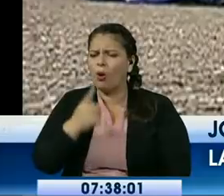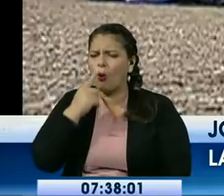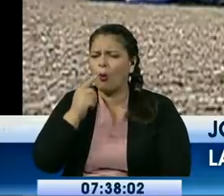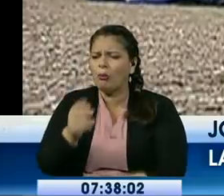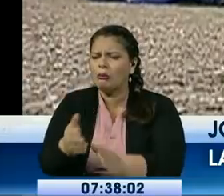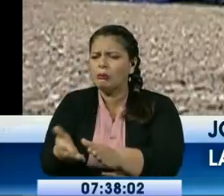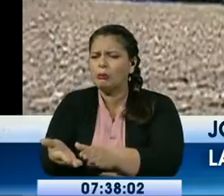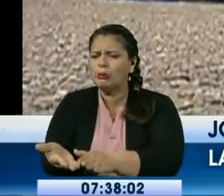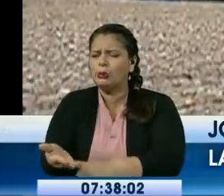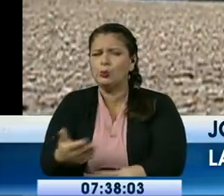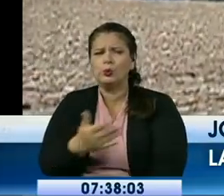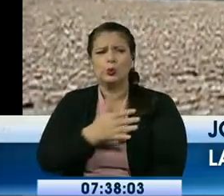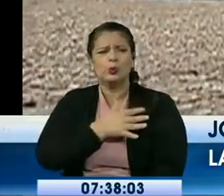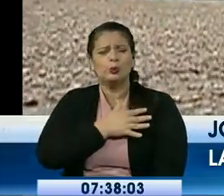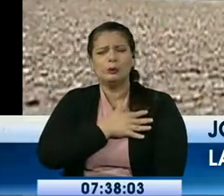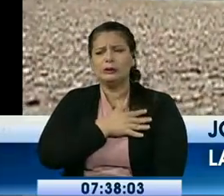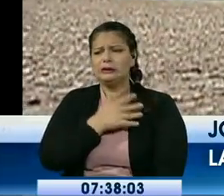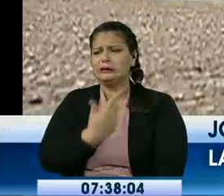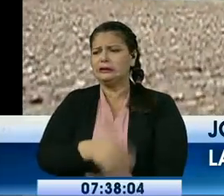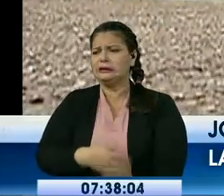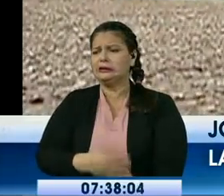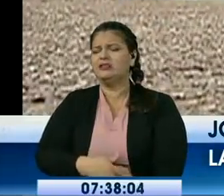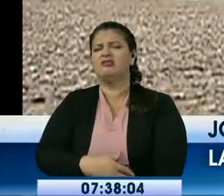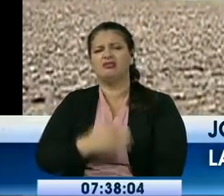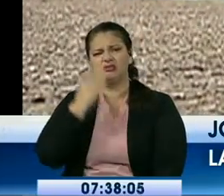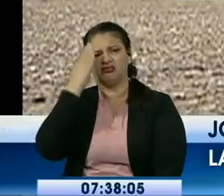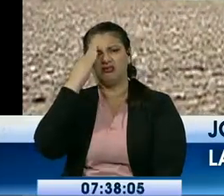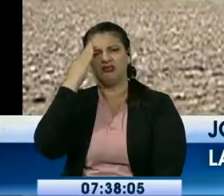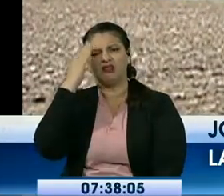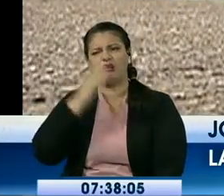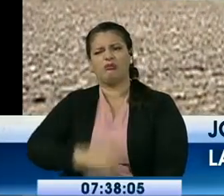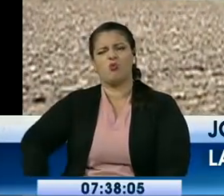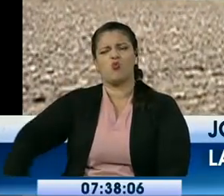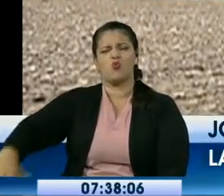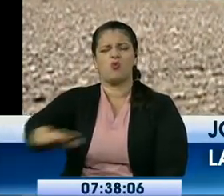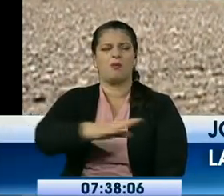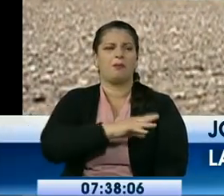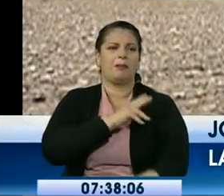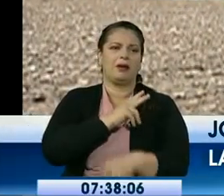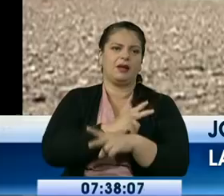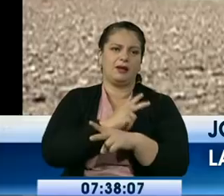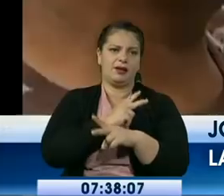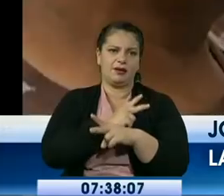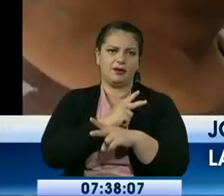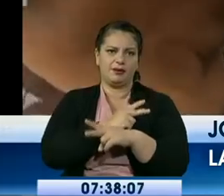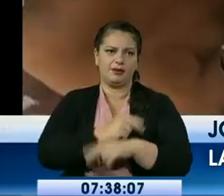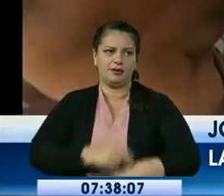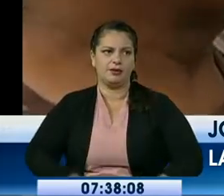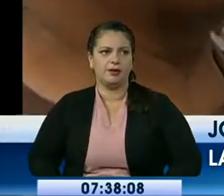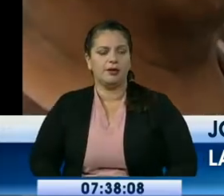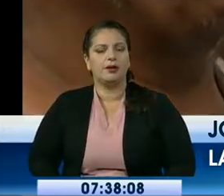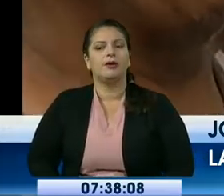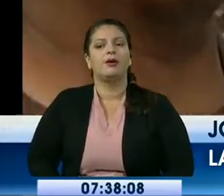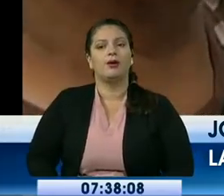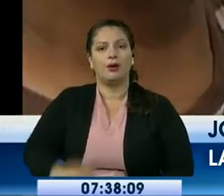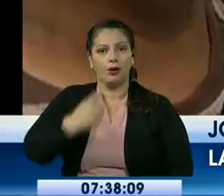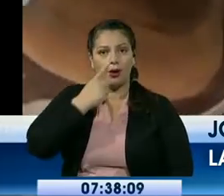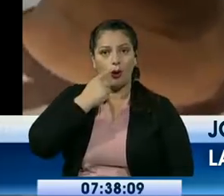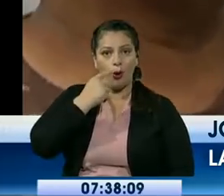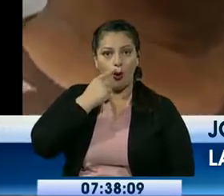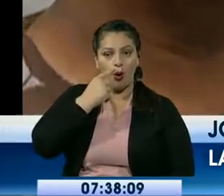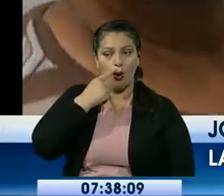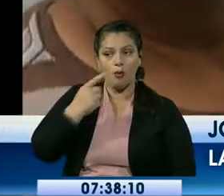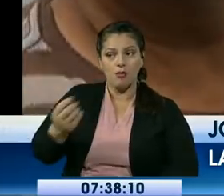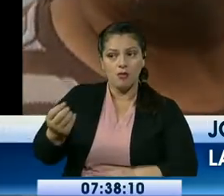inseguridad a la que se enfrentan día a día en estas calles. Pero un compañero amigo dice que la 121 se fue por Buenos Aires largo